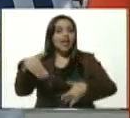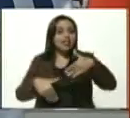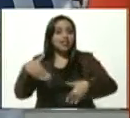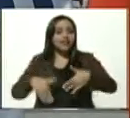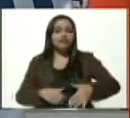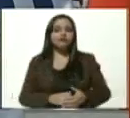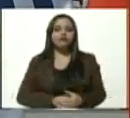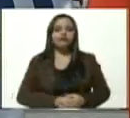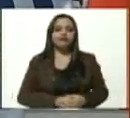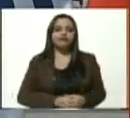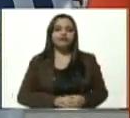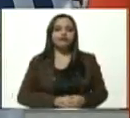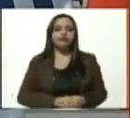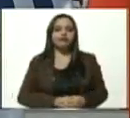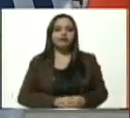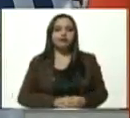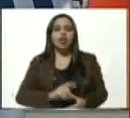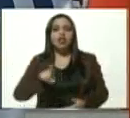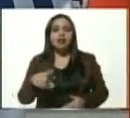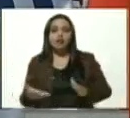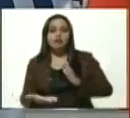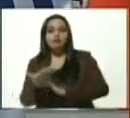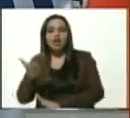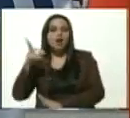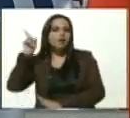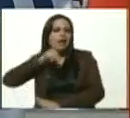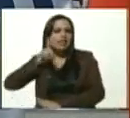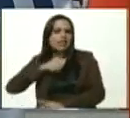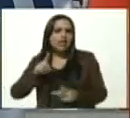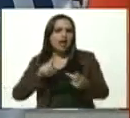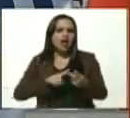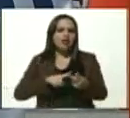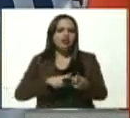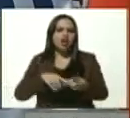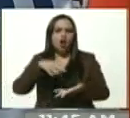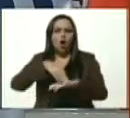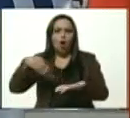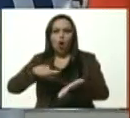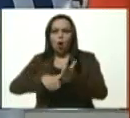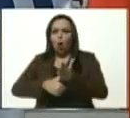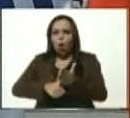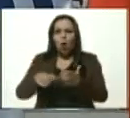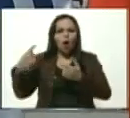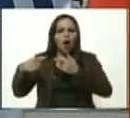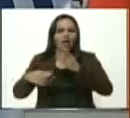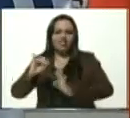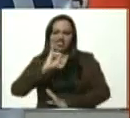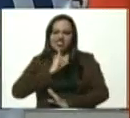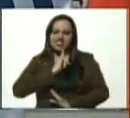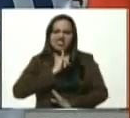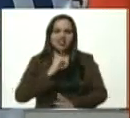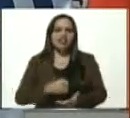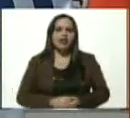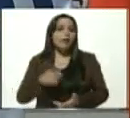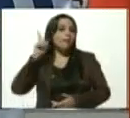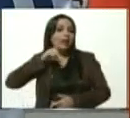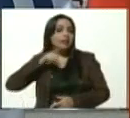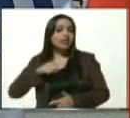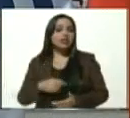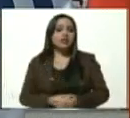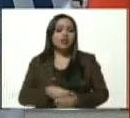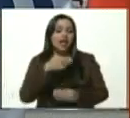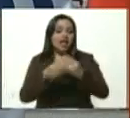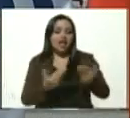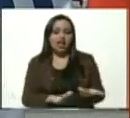electoral. Expedición, falsificación o alteración de documentos de identidad, el cual se